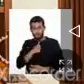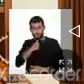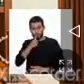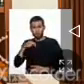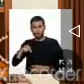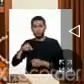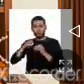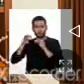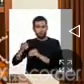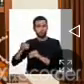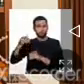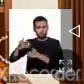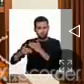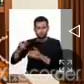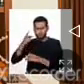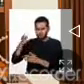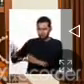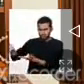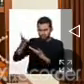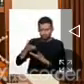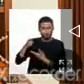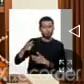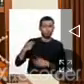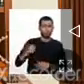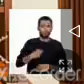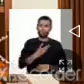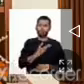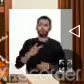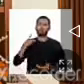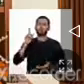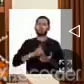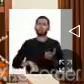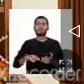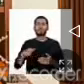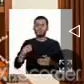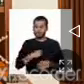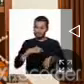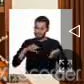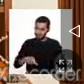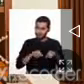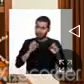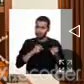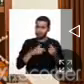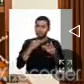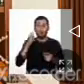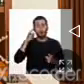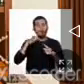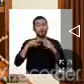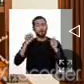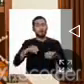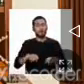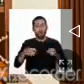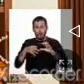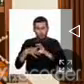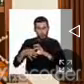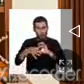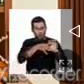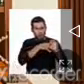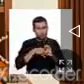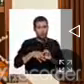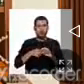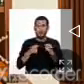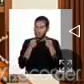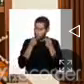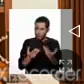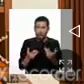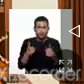la pauta, a que nos dijeran los gobernantes qué era lo que teníamos que hacer para integrarnos en forma más